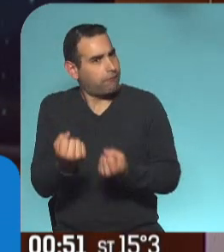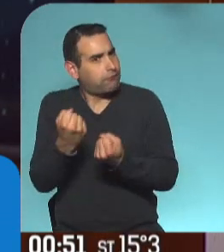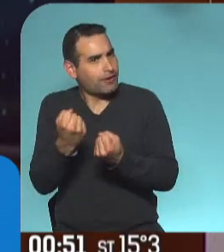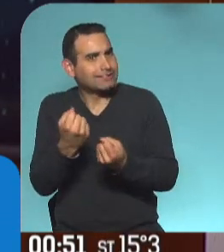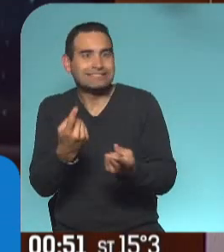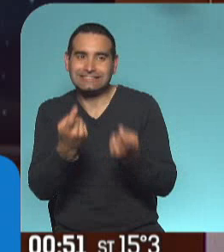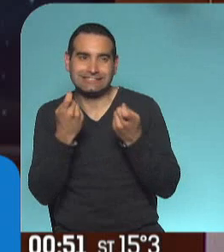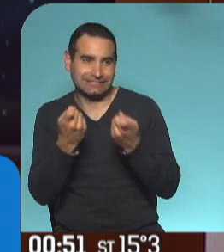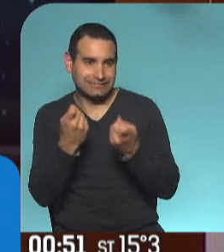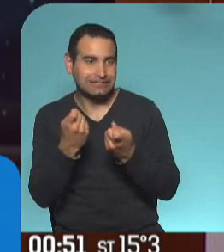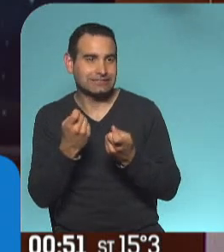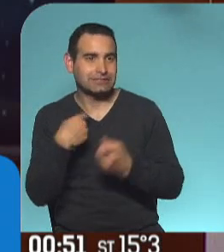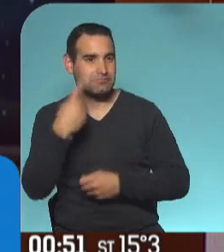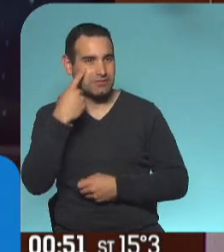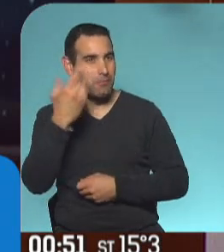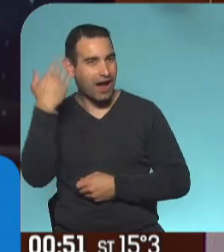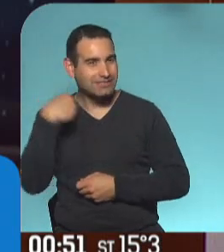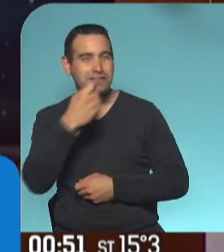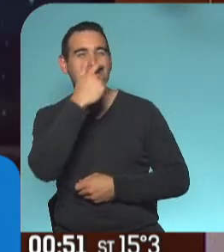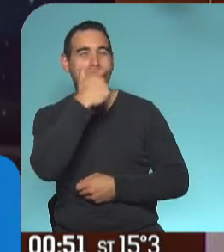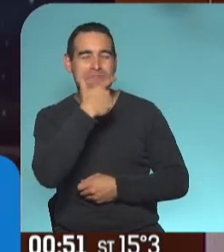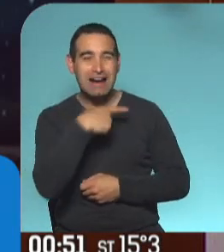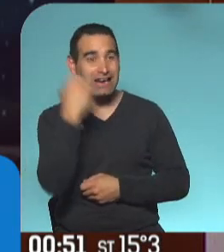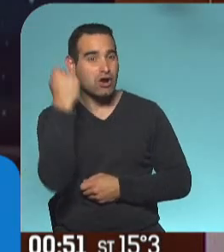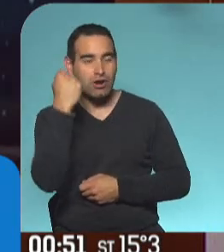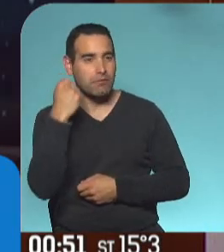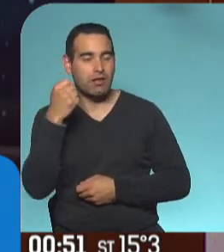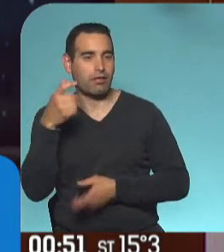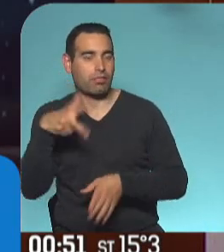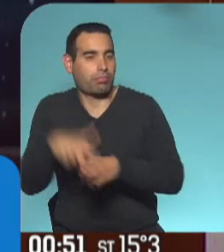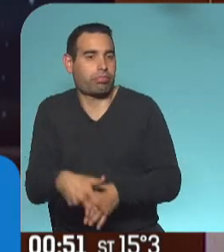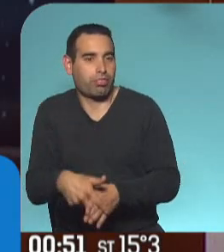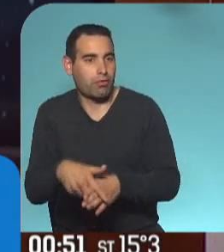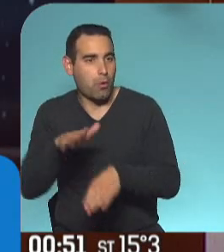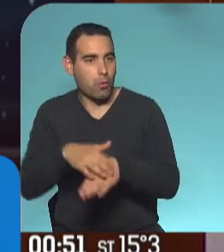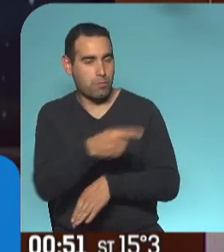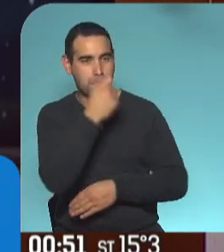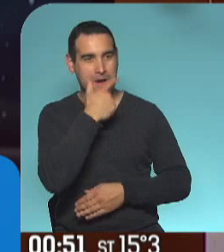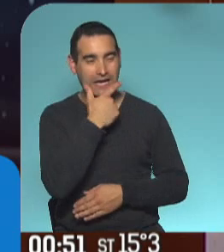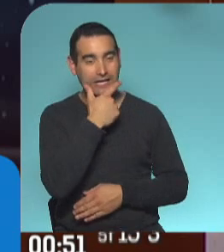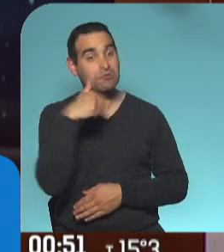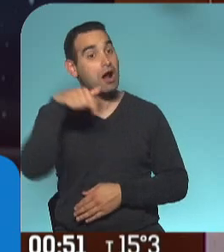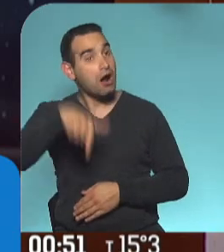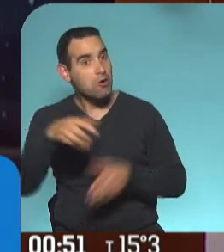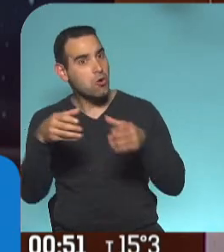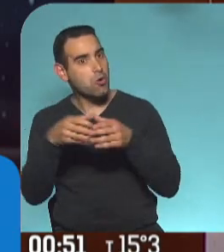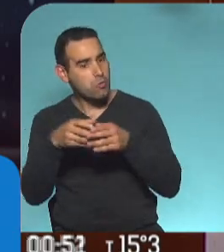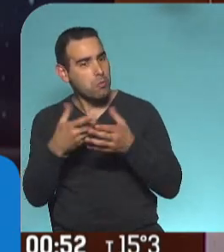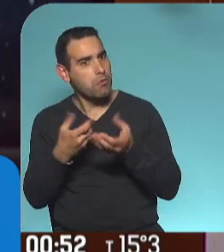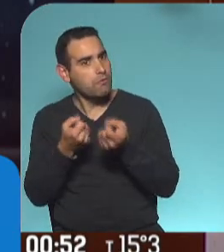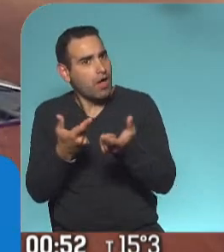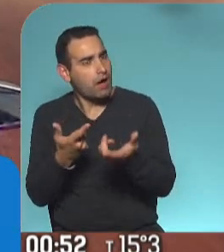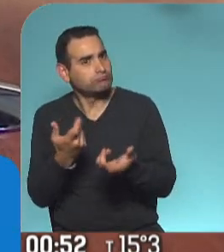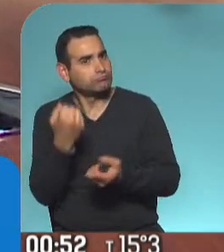impensado que con el cepo que macri le hizo a la economía acá nosotros tengamos una oportunidad de crecimiento que